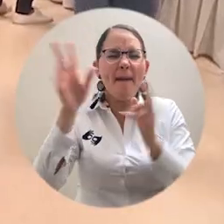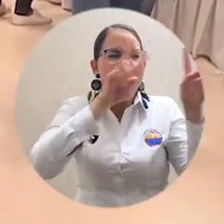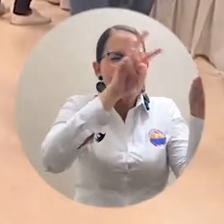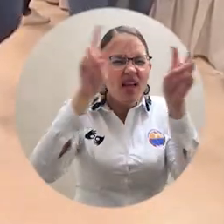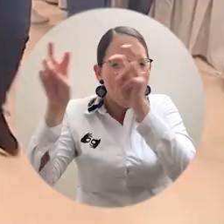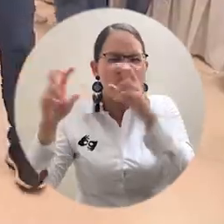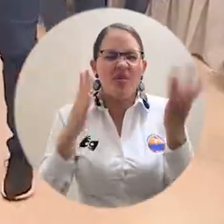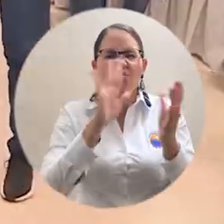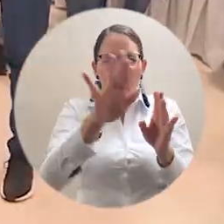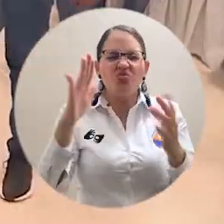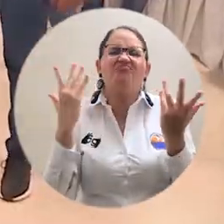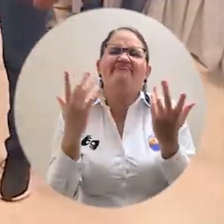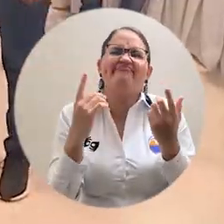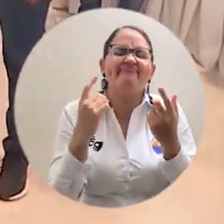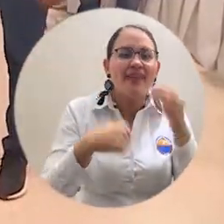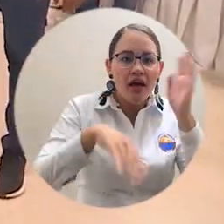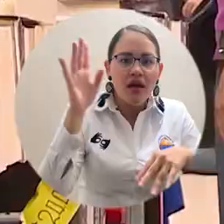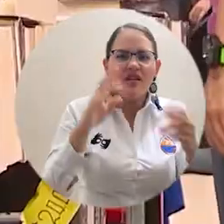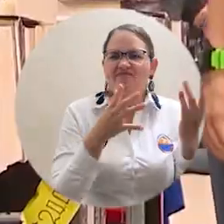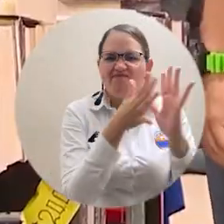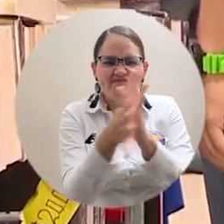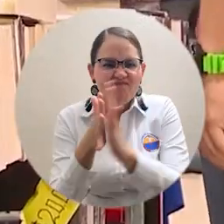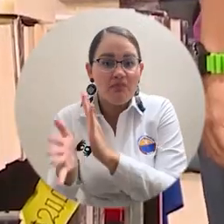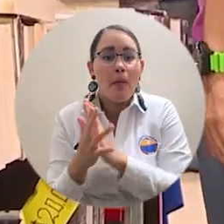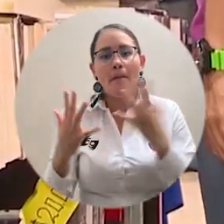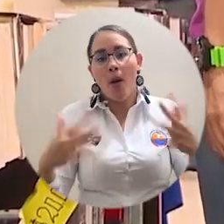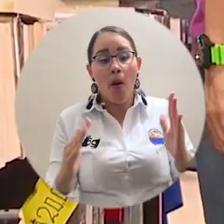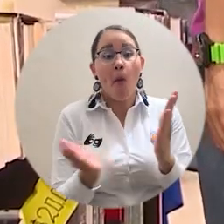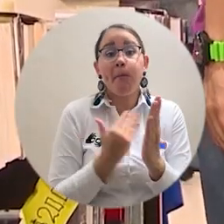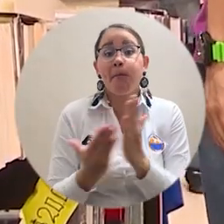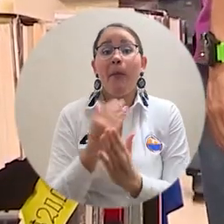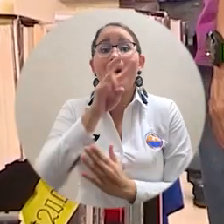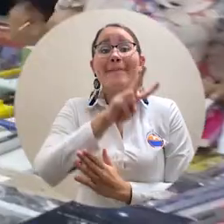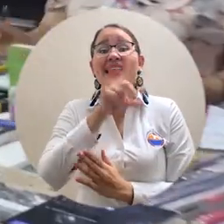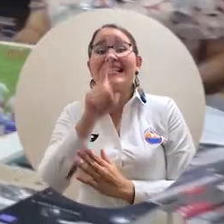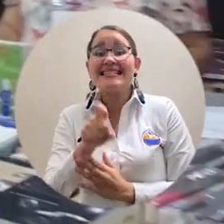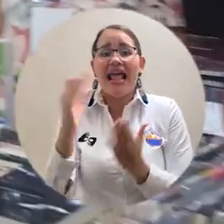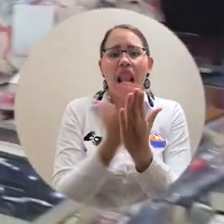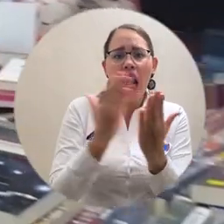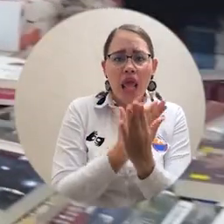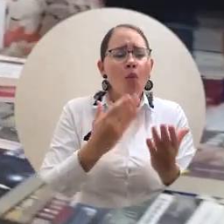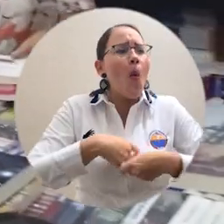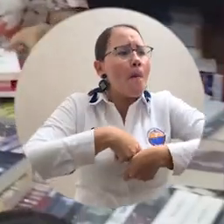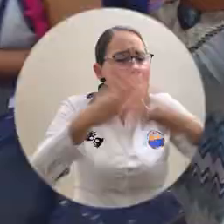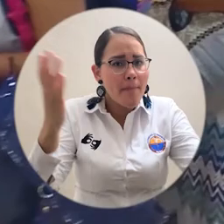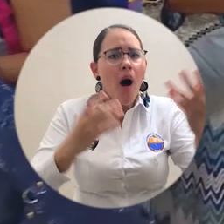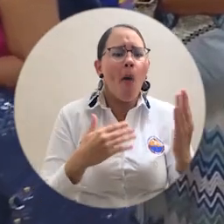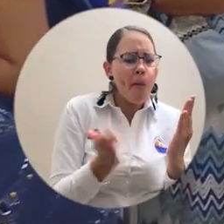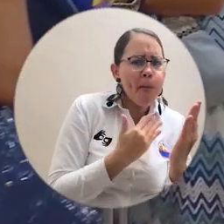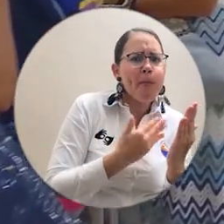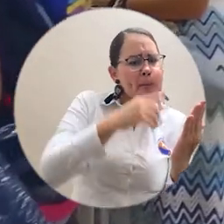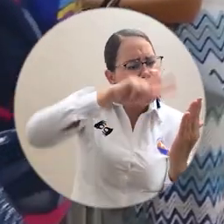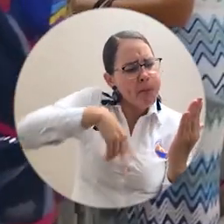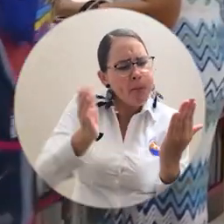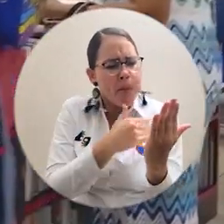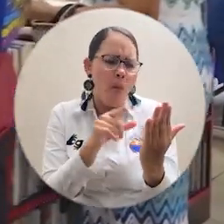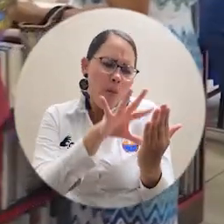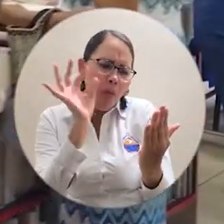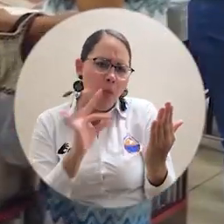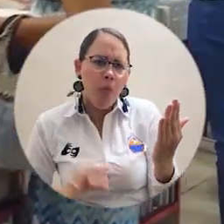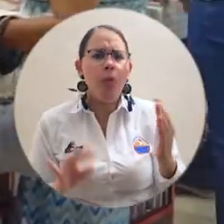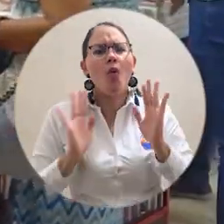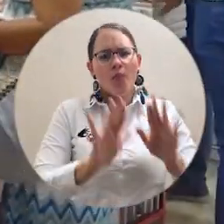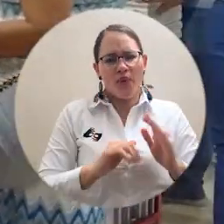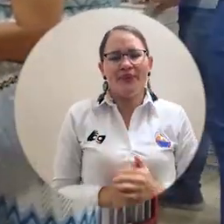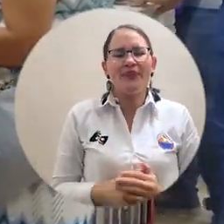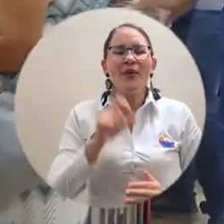temáticos semanales en torno a distintas áreas del saber, en las cuales ofrecerán 26 libros cada una de las editoriales que se podrán adquirir en el catálogo